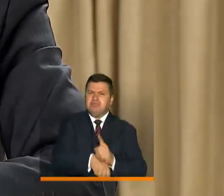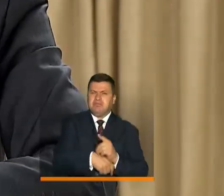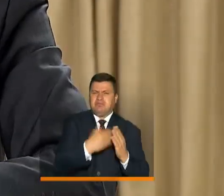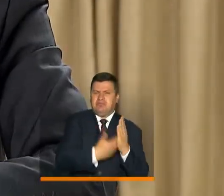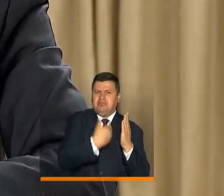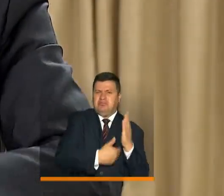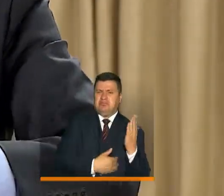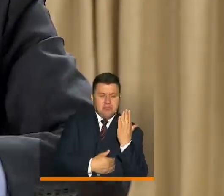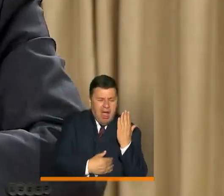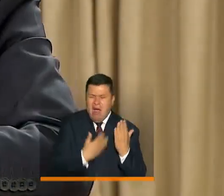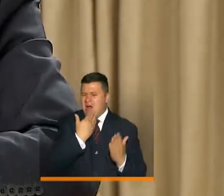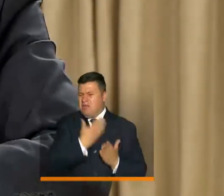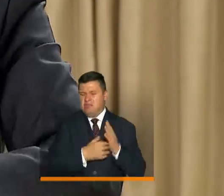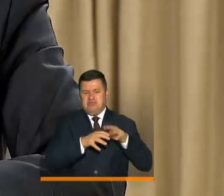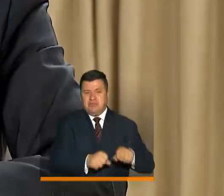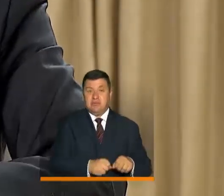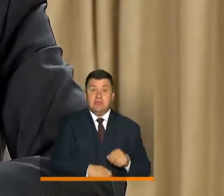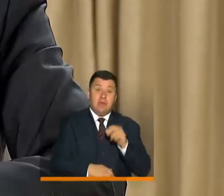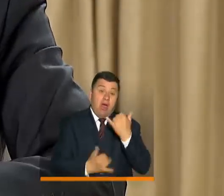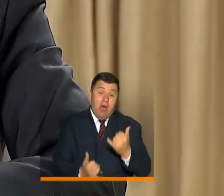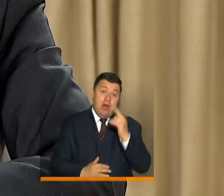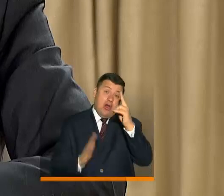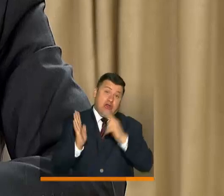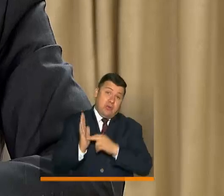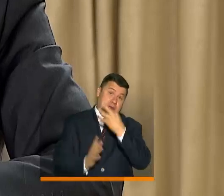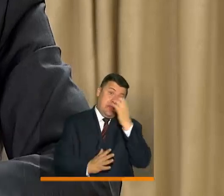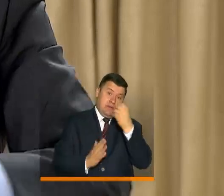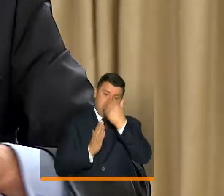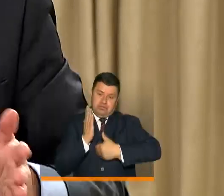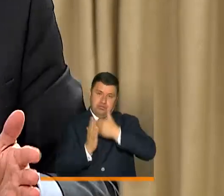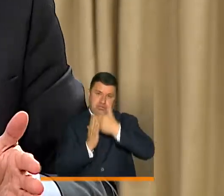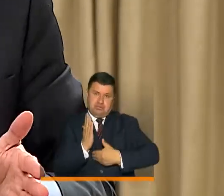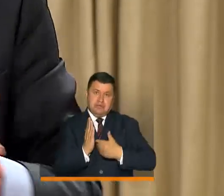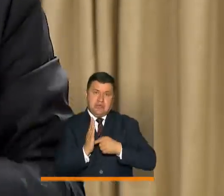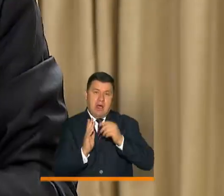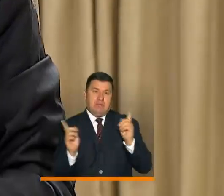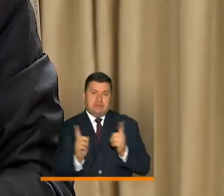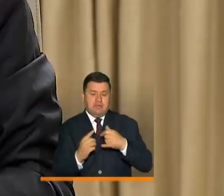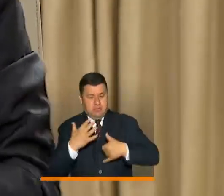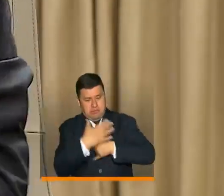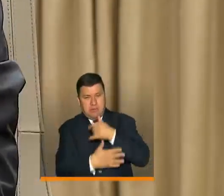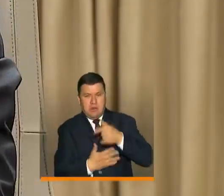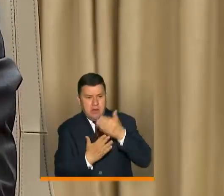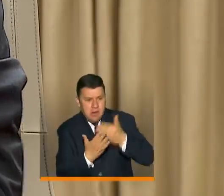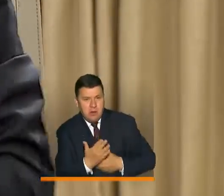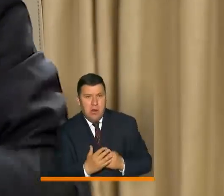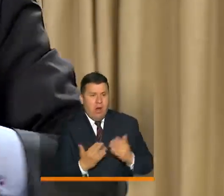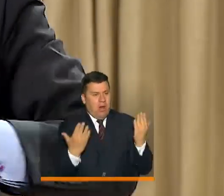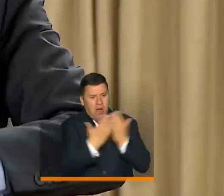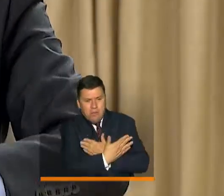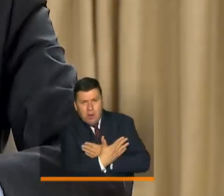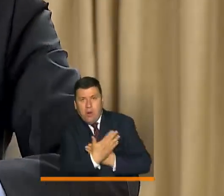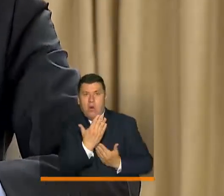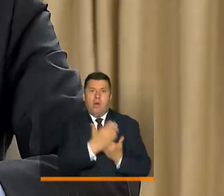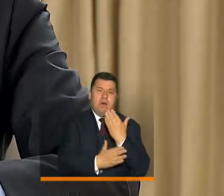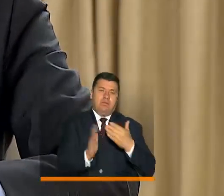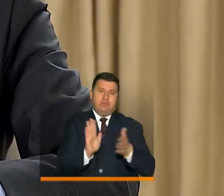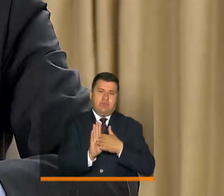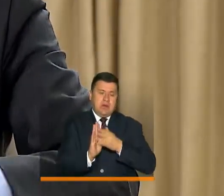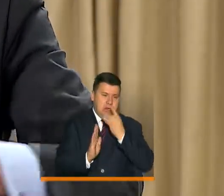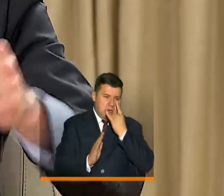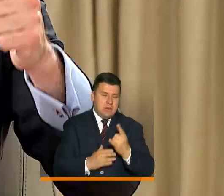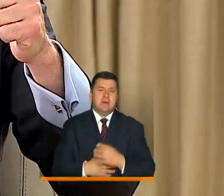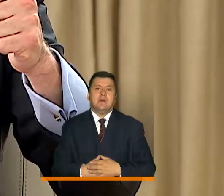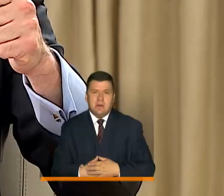Simple Colombia Ágil, que ya llega a 2.300 trámites intervenidos, implementando o renovando instrumentos también de